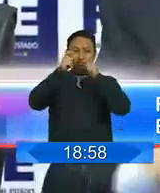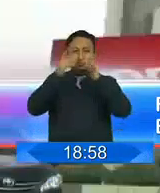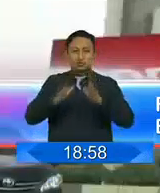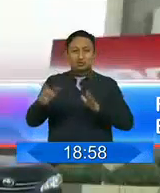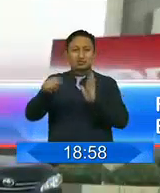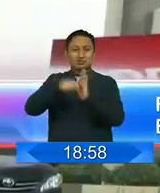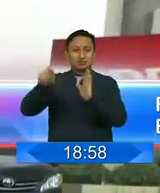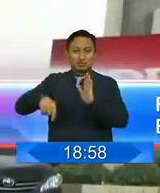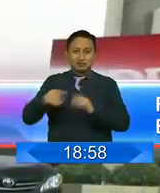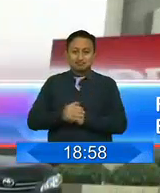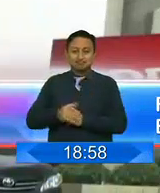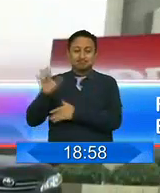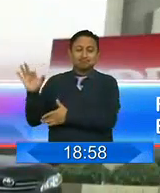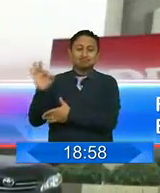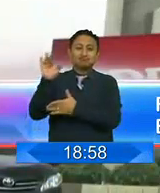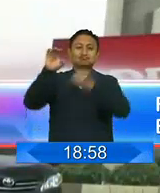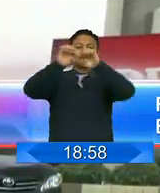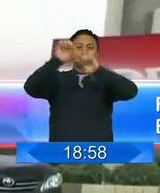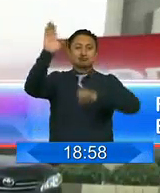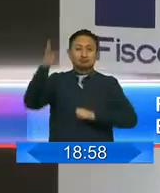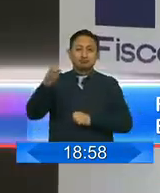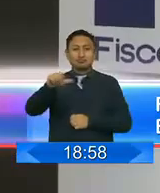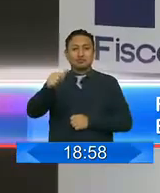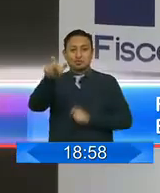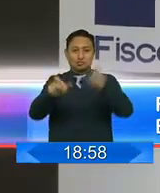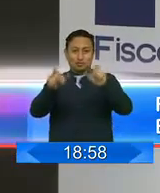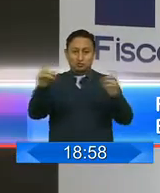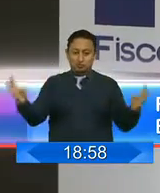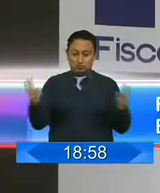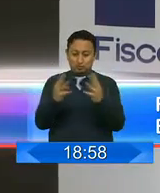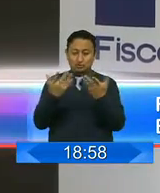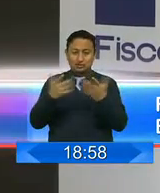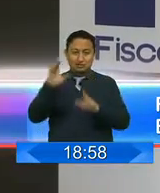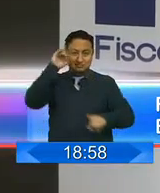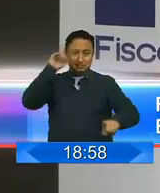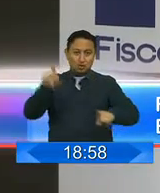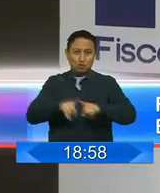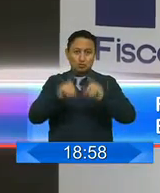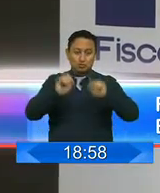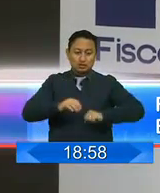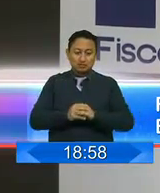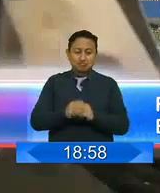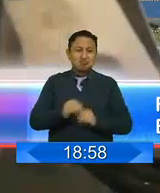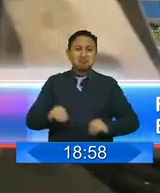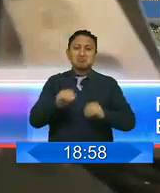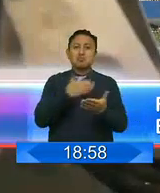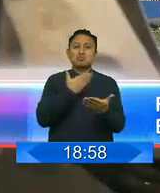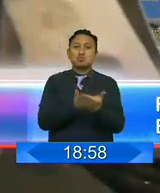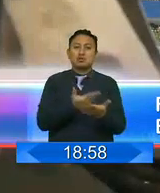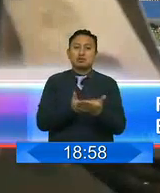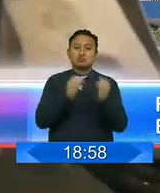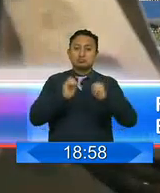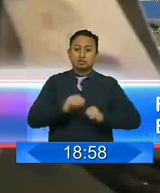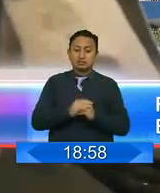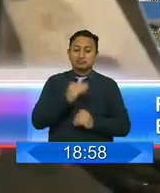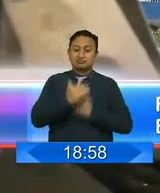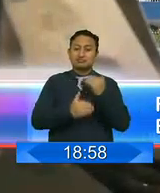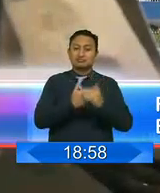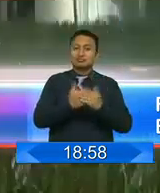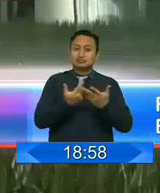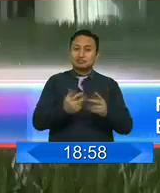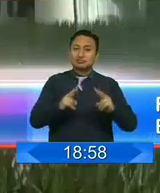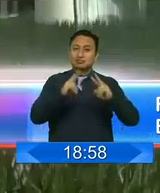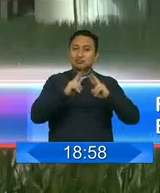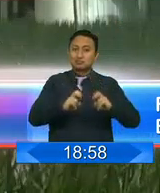Procuraduría, representantes de la constructora y otros, se alcanzaron acuerdos que permitirán liberar pruebas que permitan llevar adelante las